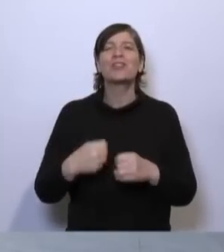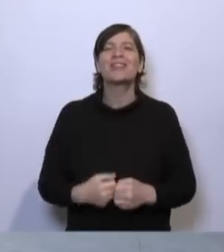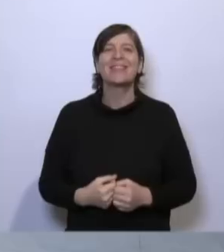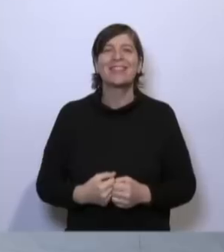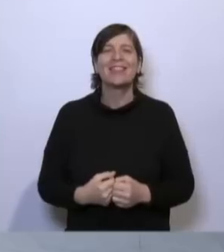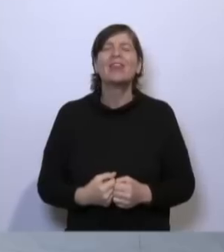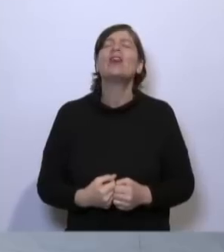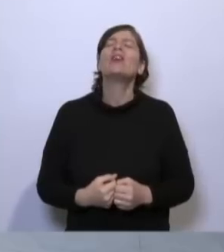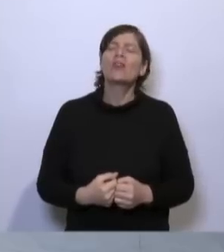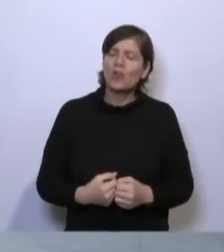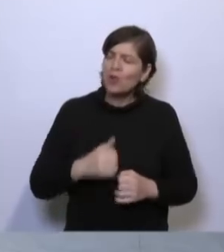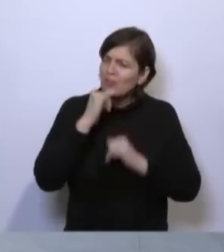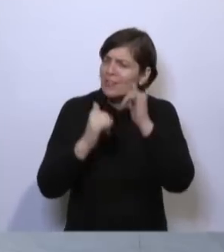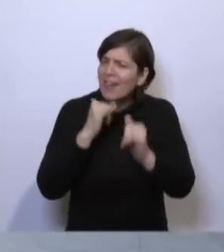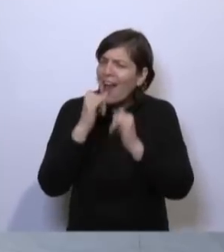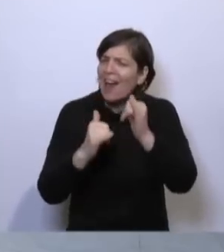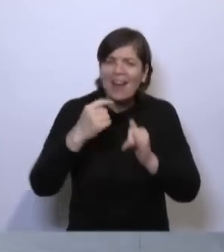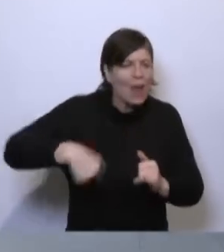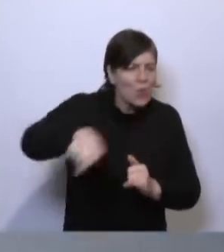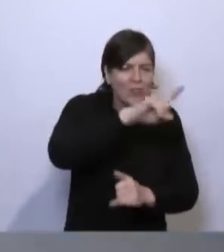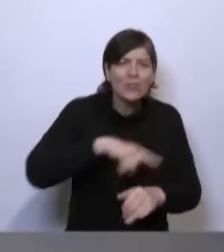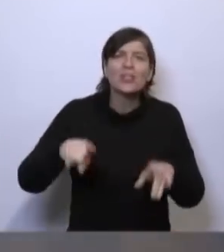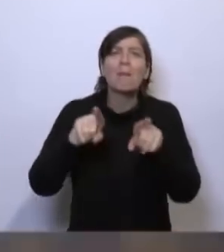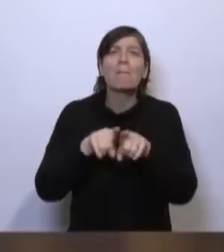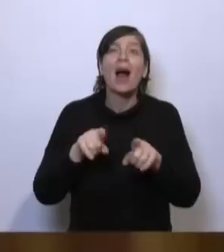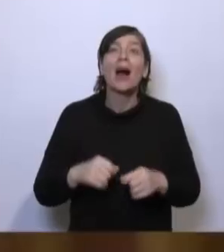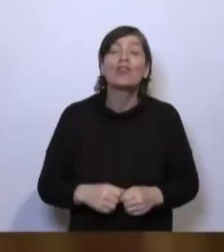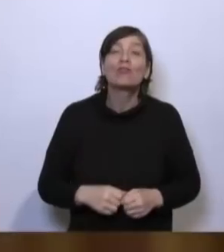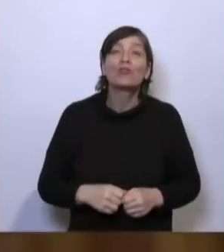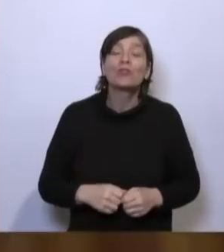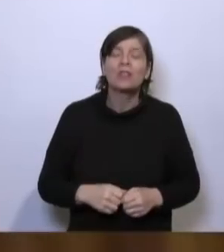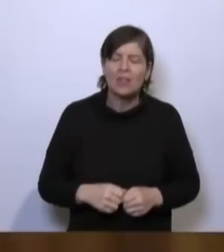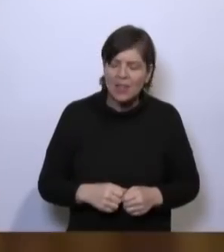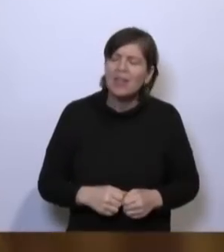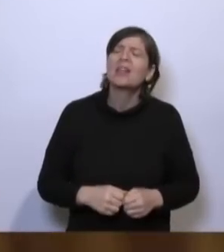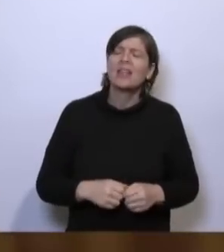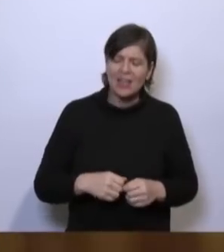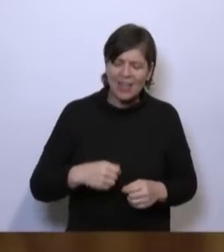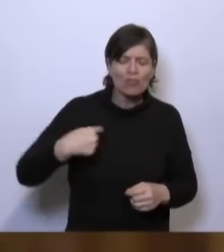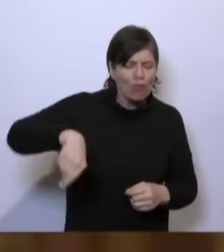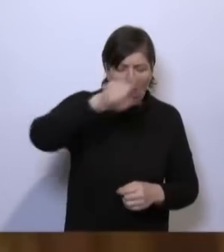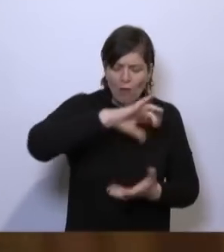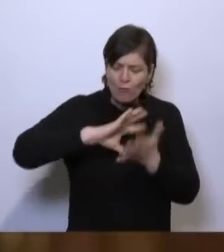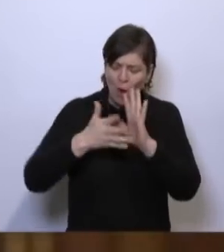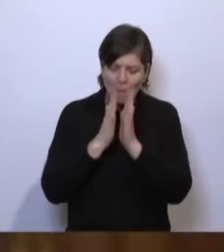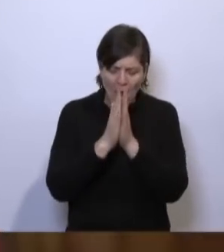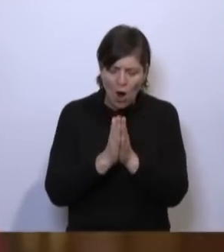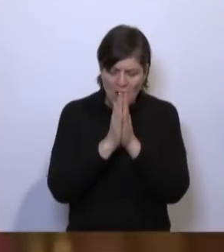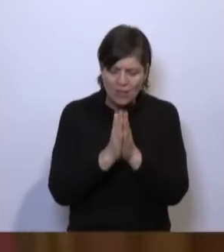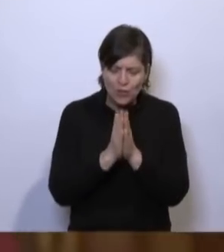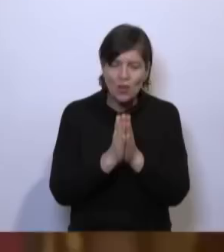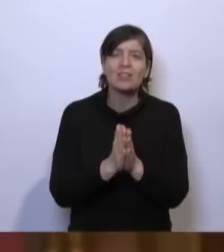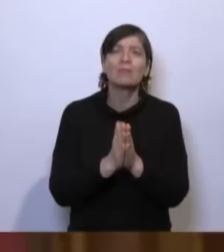celebración. Contarle a nuestros hermanos y que se vuelva